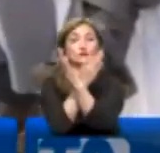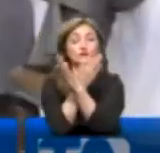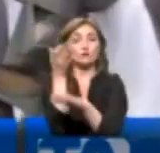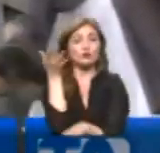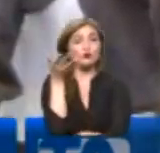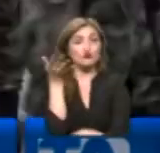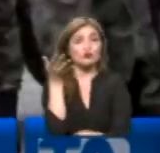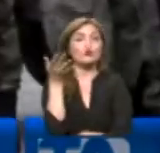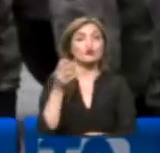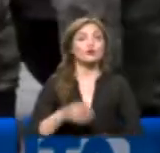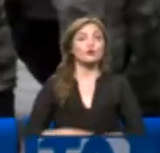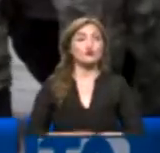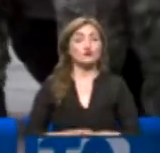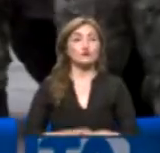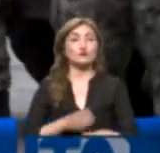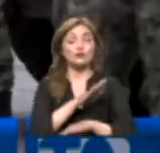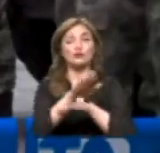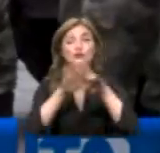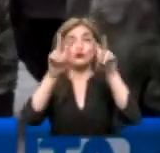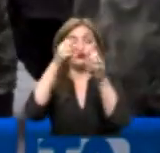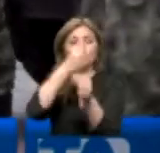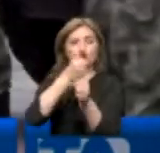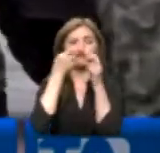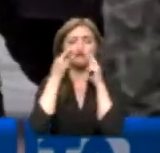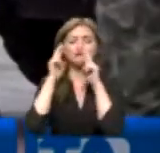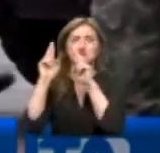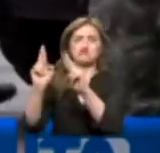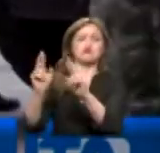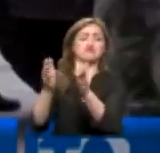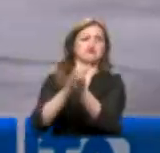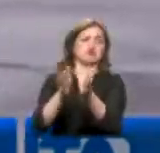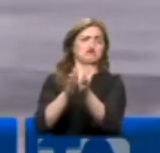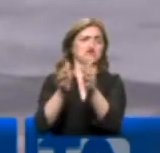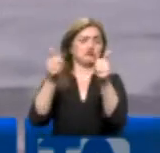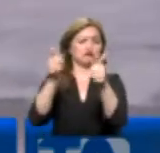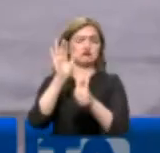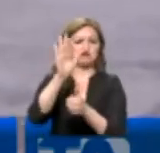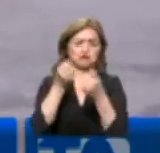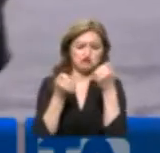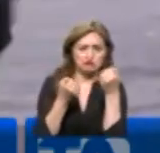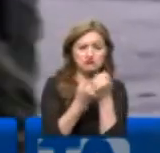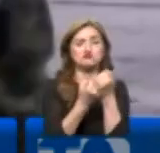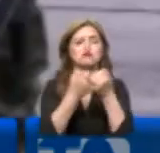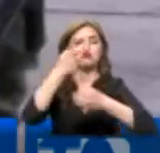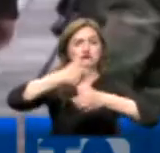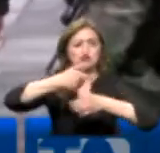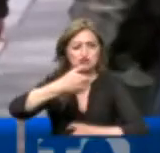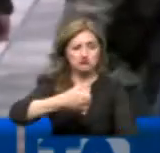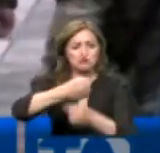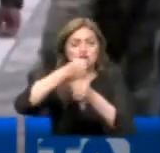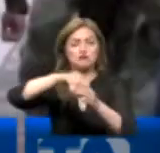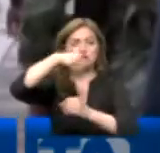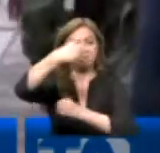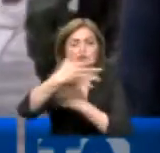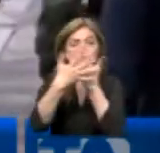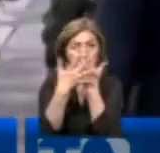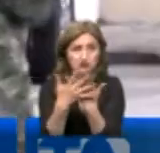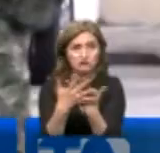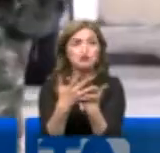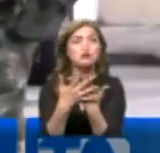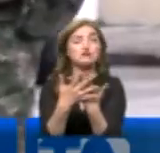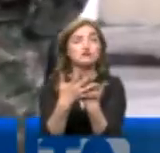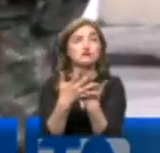discurso de rigor, reconoció el trabajo de Fuerzas Armadas, el apoyo puntual en la seguridad externa de las